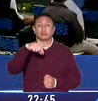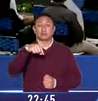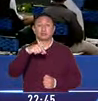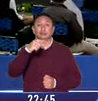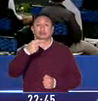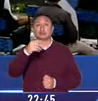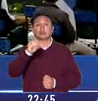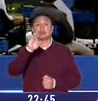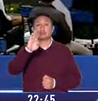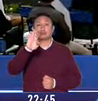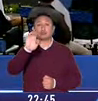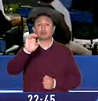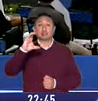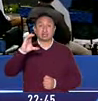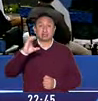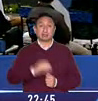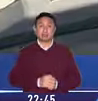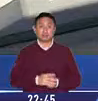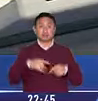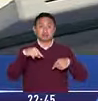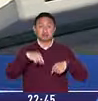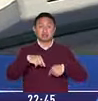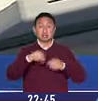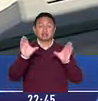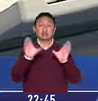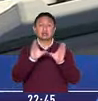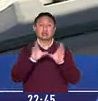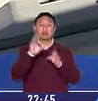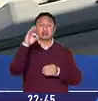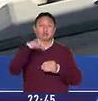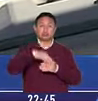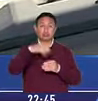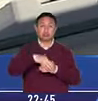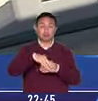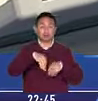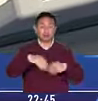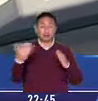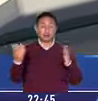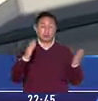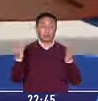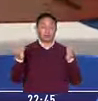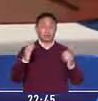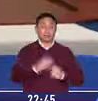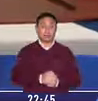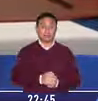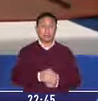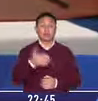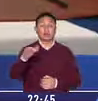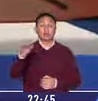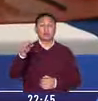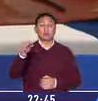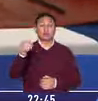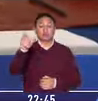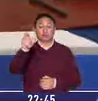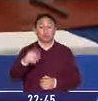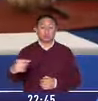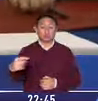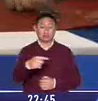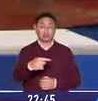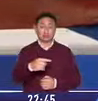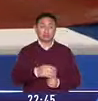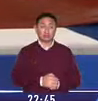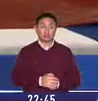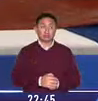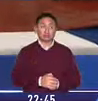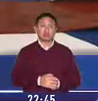www.cne.gob.es para la emisión de certificados de votación provisionales. documento que le servirá a los ciudadanos que